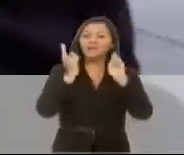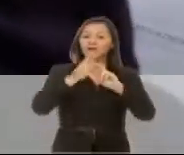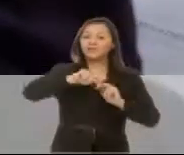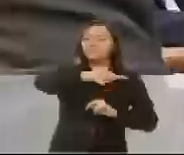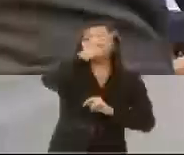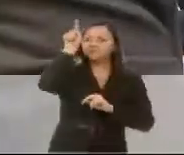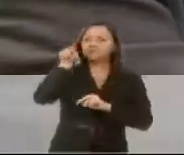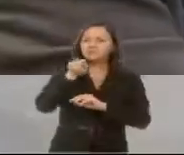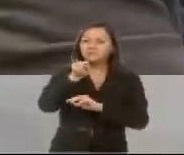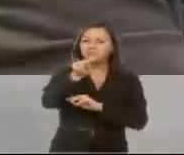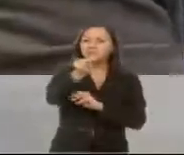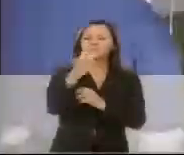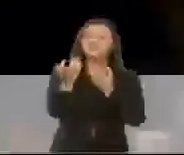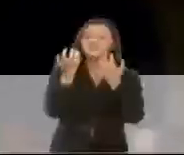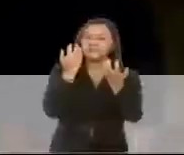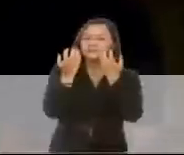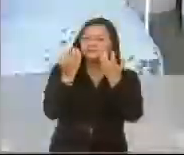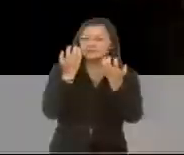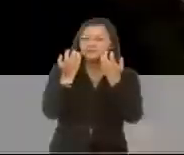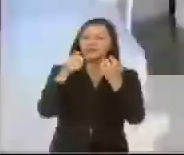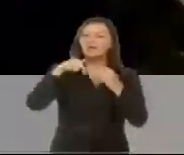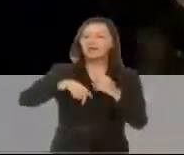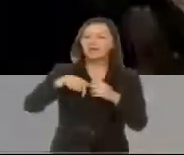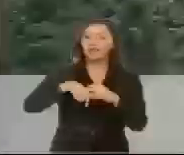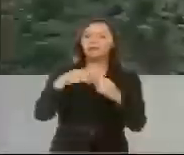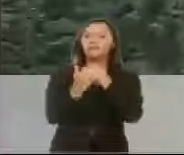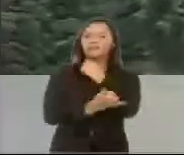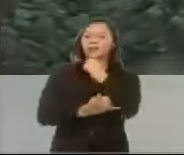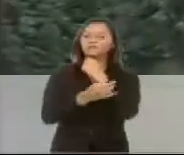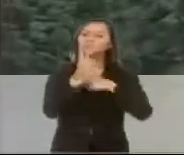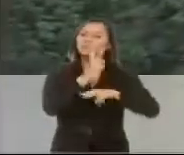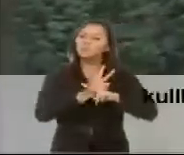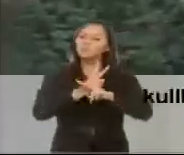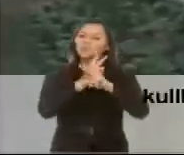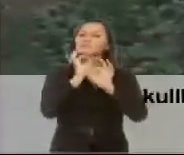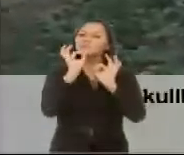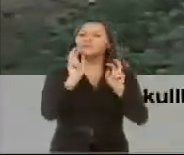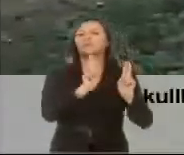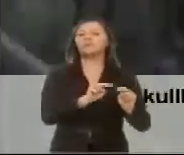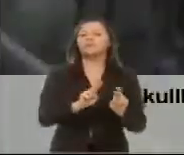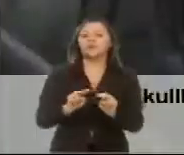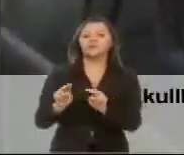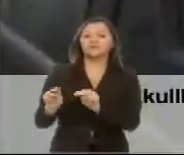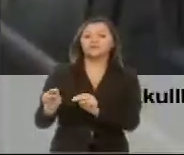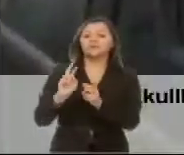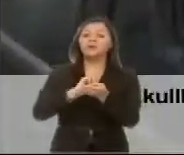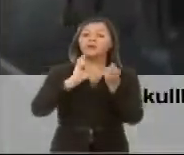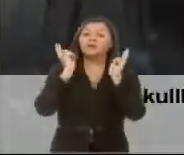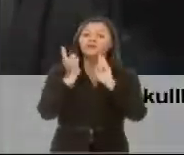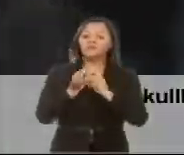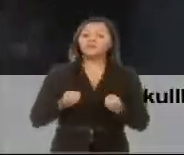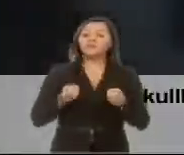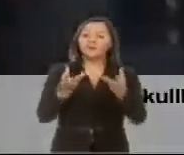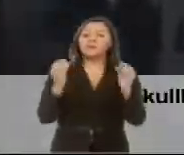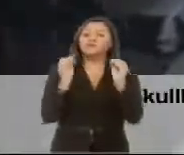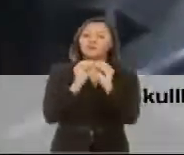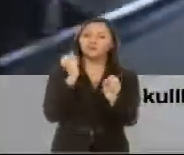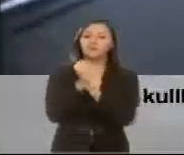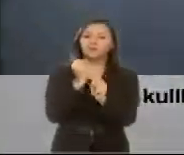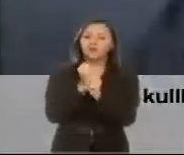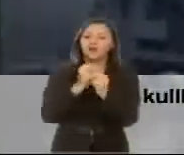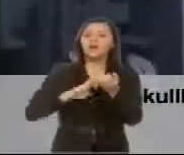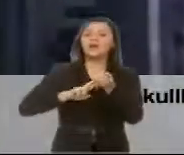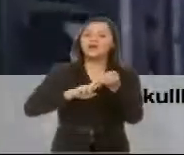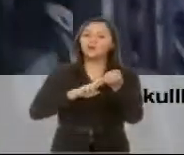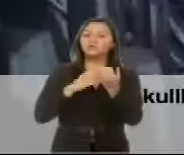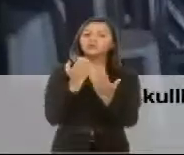La reforma minera creó reglas para la explotación minera en el país, resguardando la naturaleza. Estas reformas generarán trabajo,